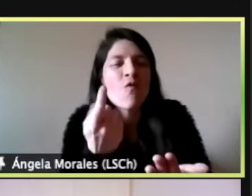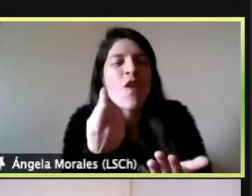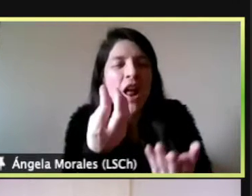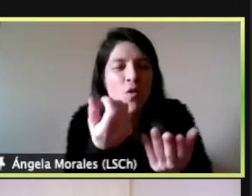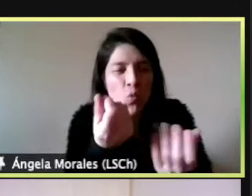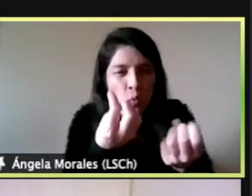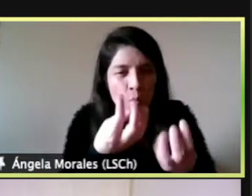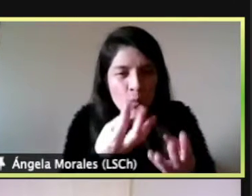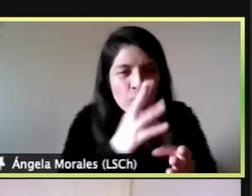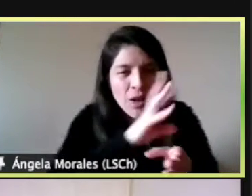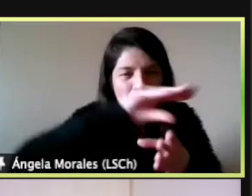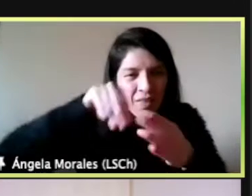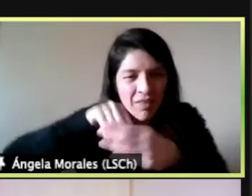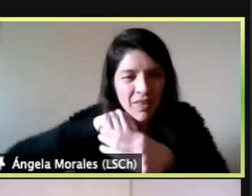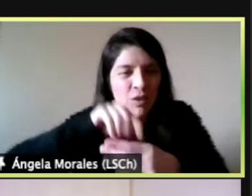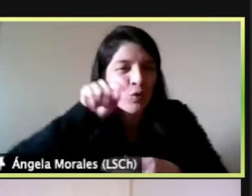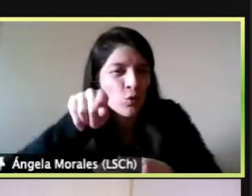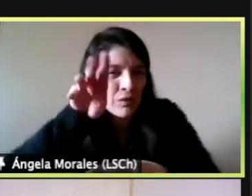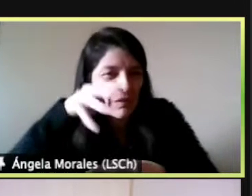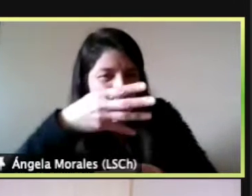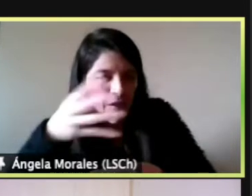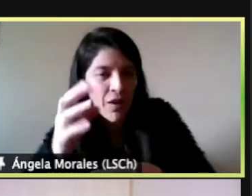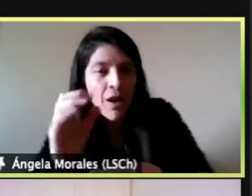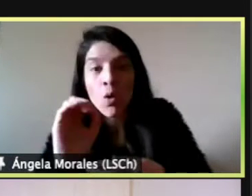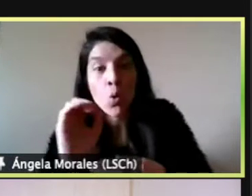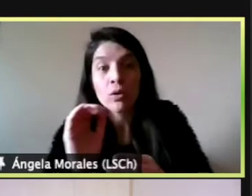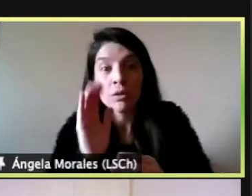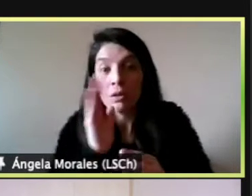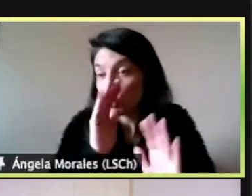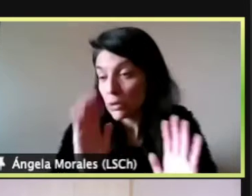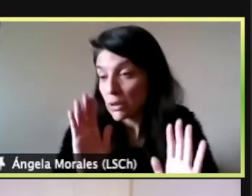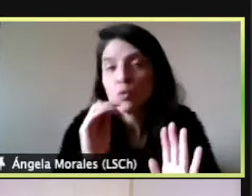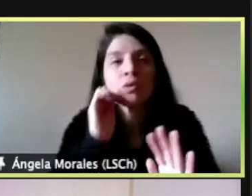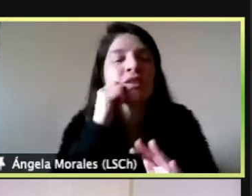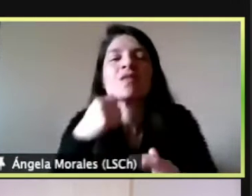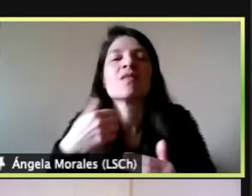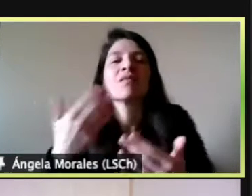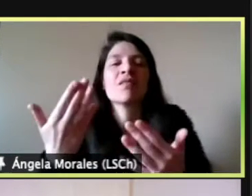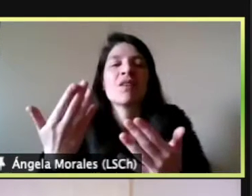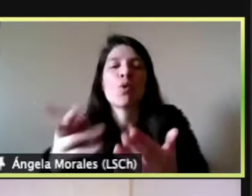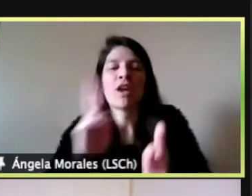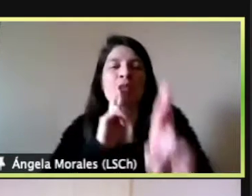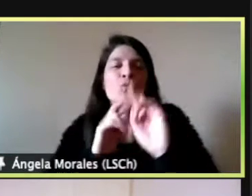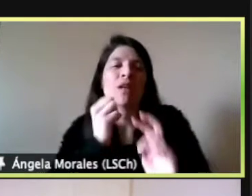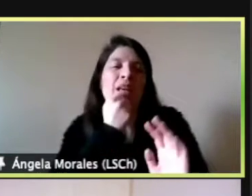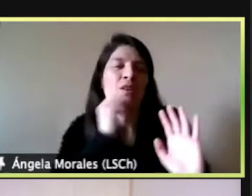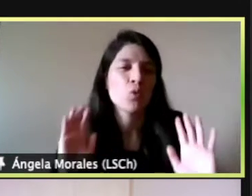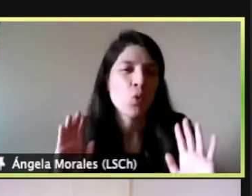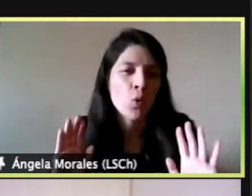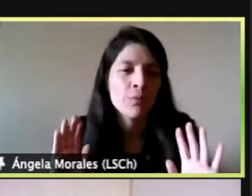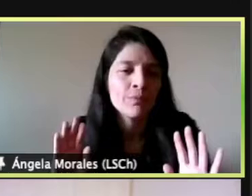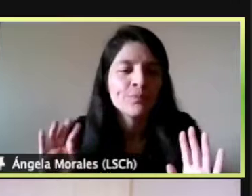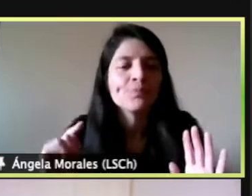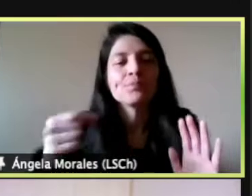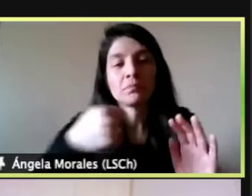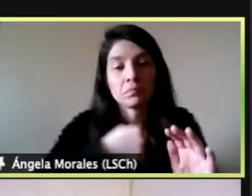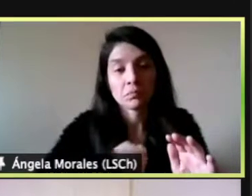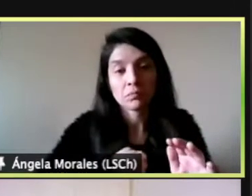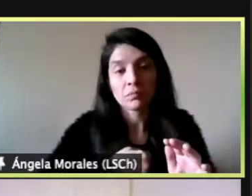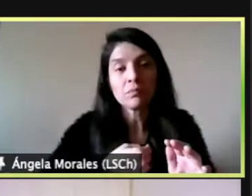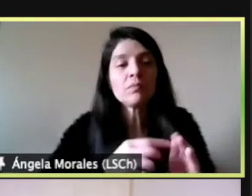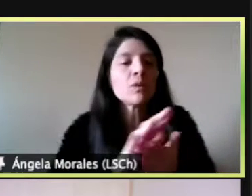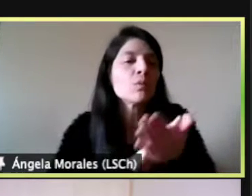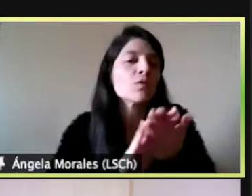asociar nada o me va a dar un error, que es lo más probable. Entonces acá voy a decir que voy a dejar